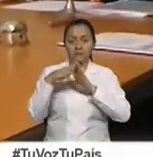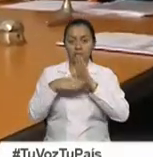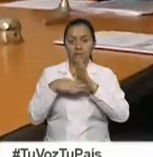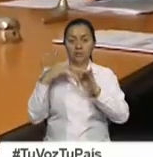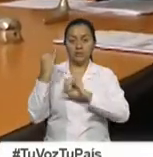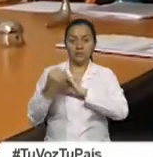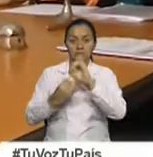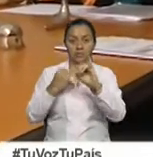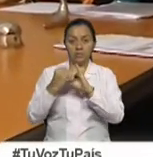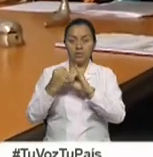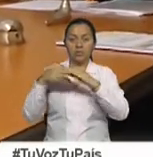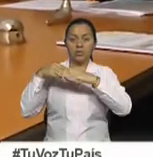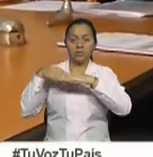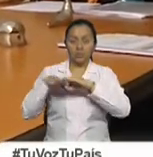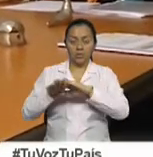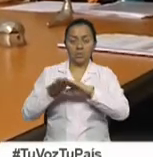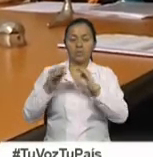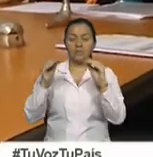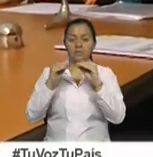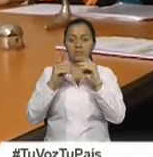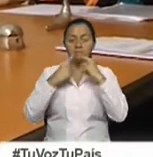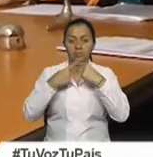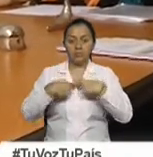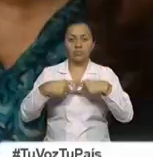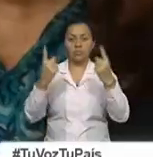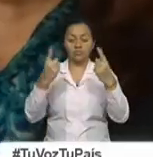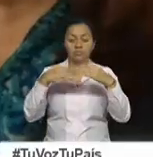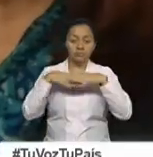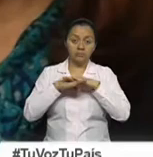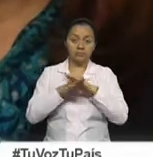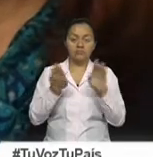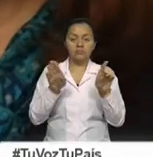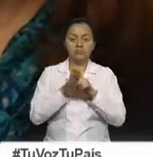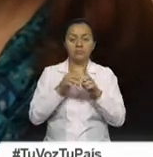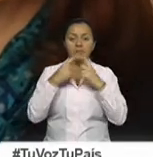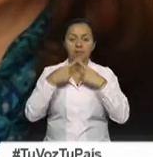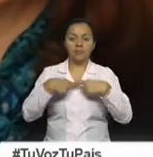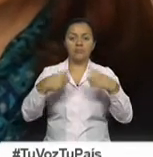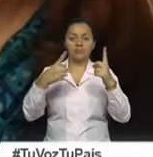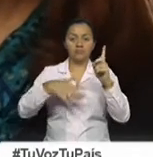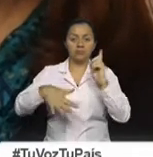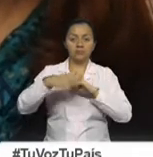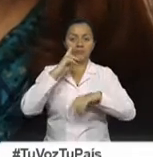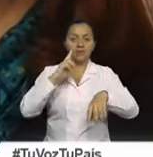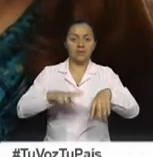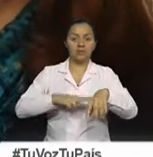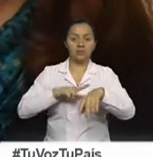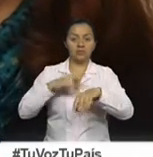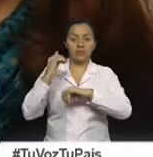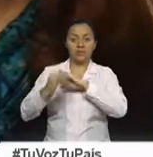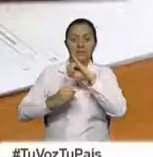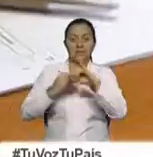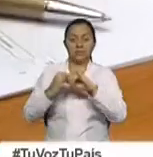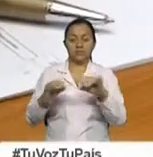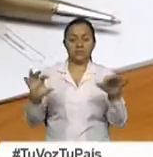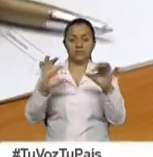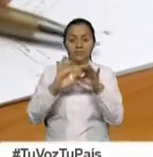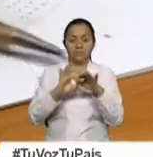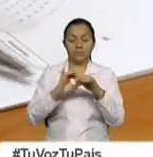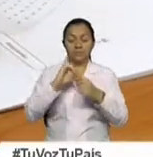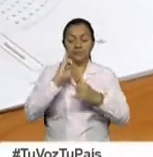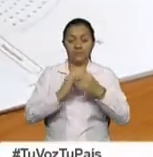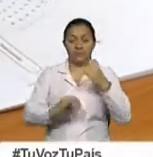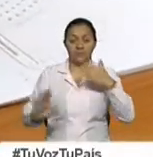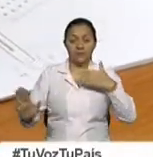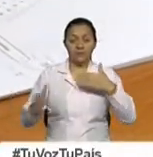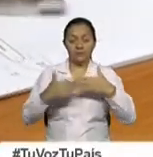archivo, publicación, conservación y su difusión en los ámbitos nacional e internacional. Finalmente, se ratificó